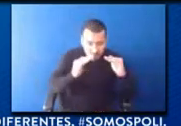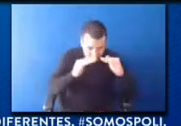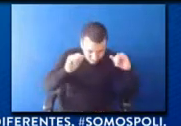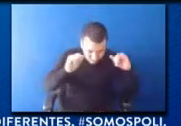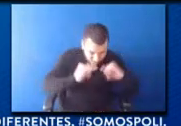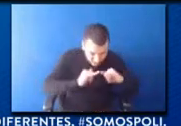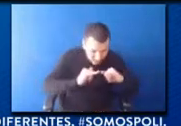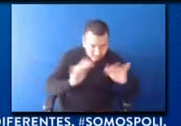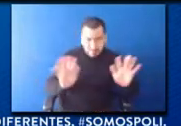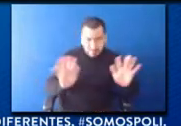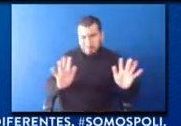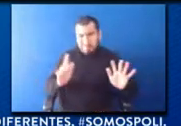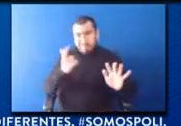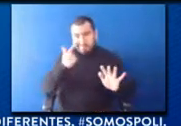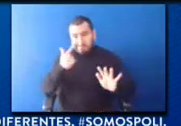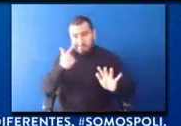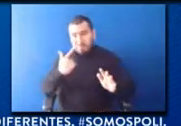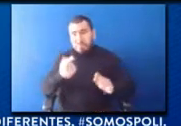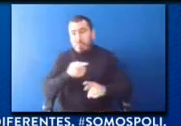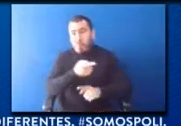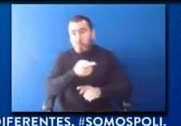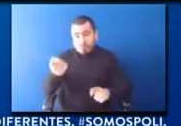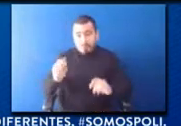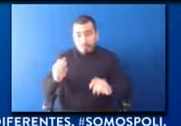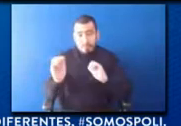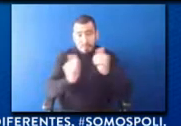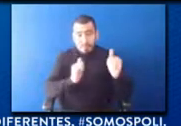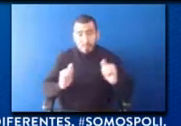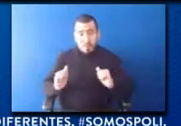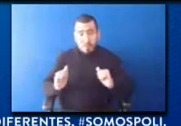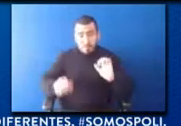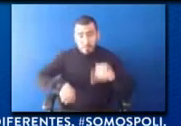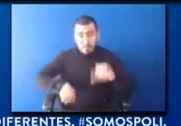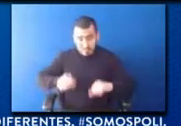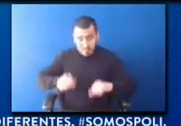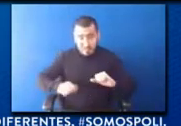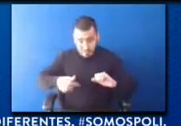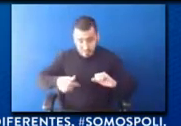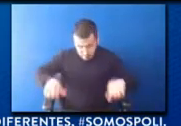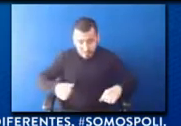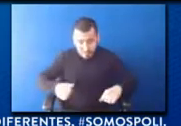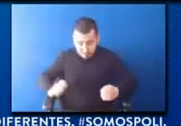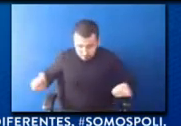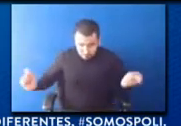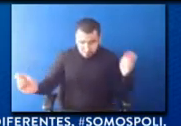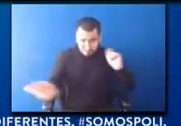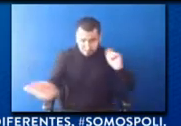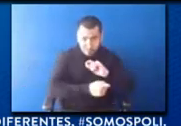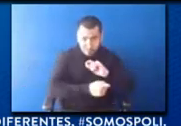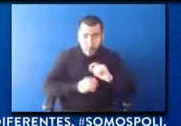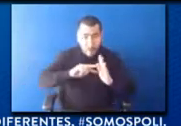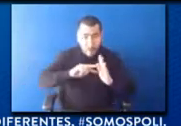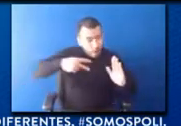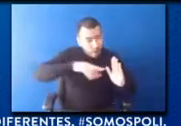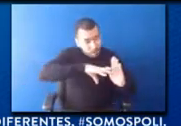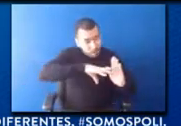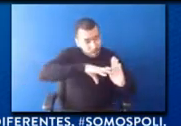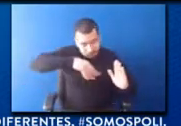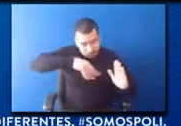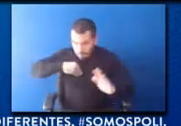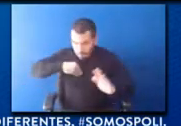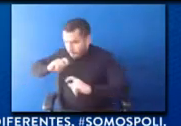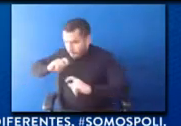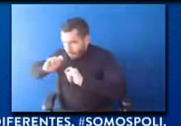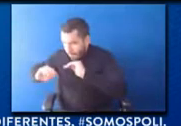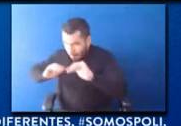iniciativa. Ustedes tienen en sus manos la posibilidad de transformar todo lo que toque la tecnología, todo lo que toque, de alguna